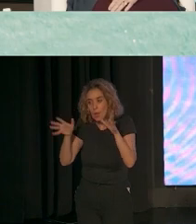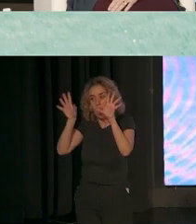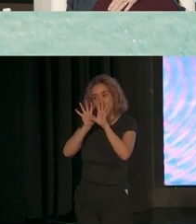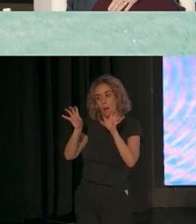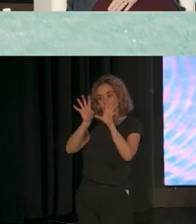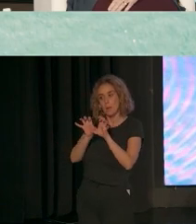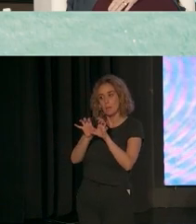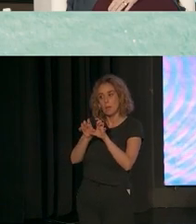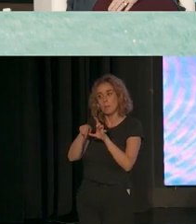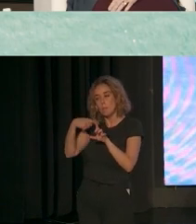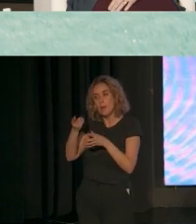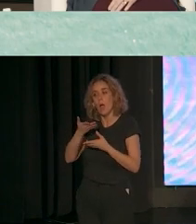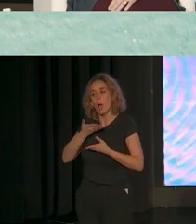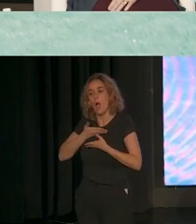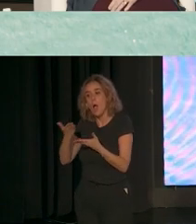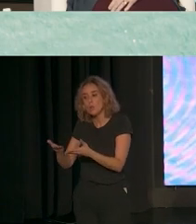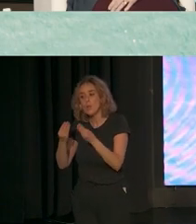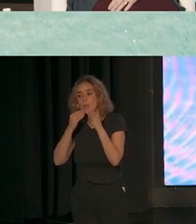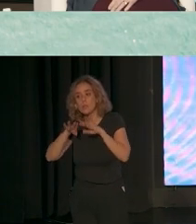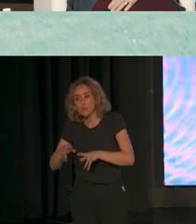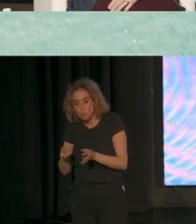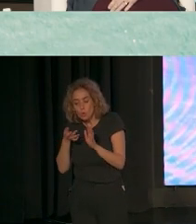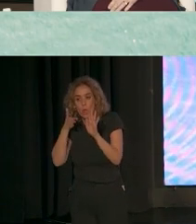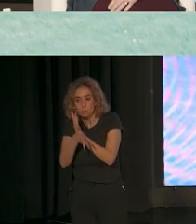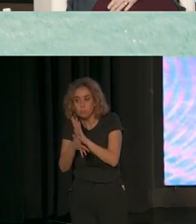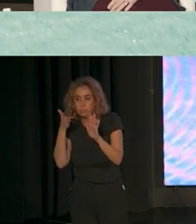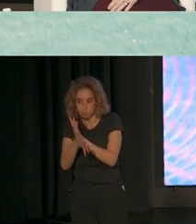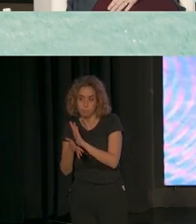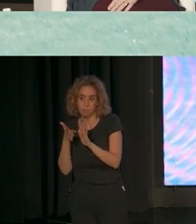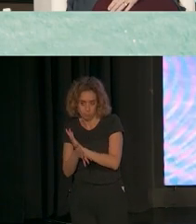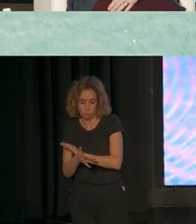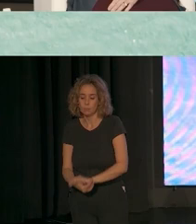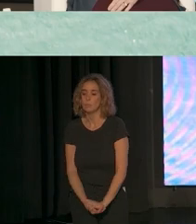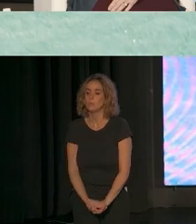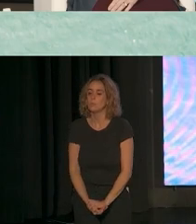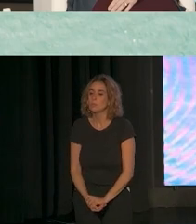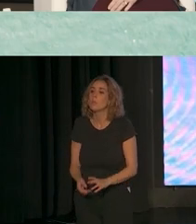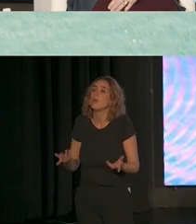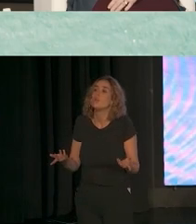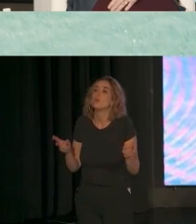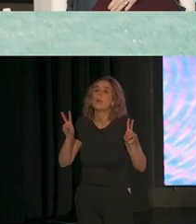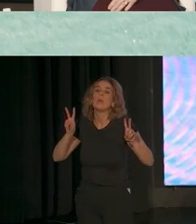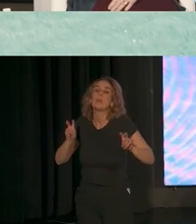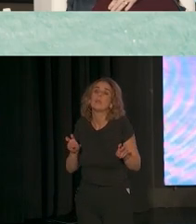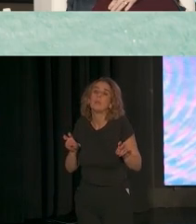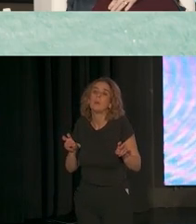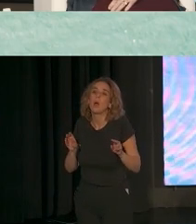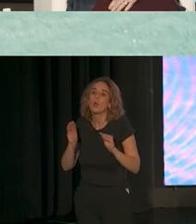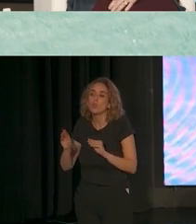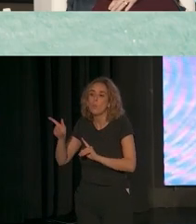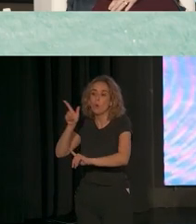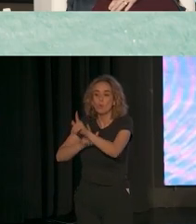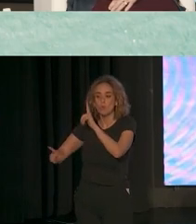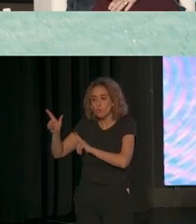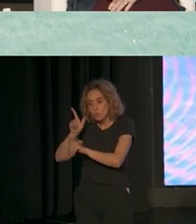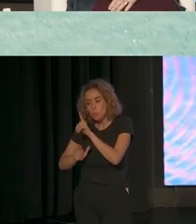para ayudarles a contar su historia desde dentro de las prácticas recomendadas, sobre cómo se ha llevado a cabo su viaje